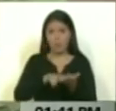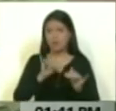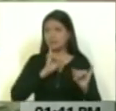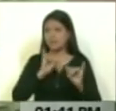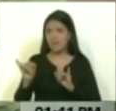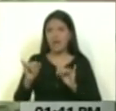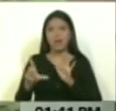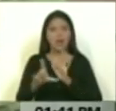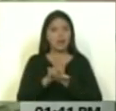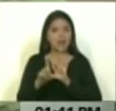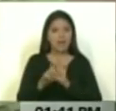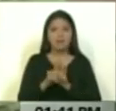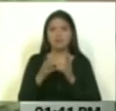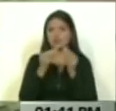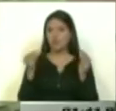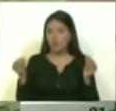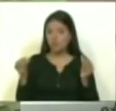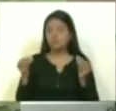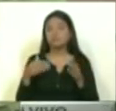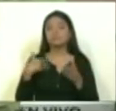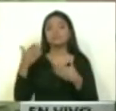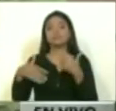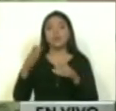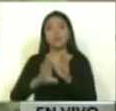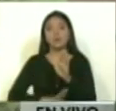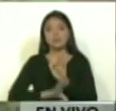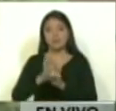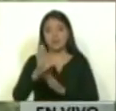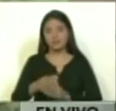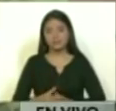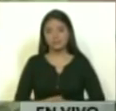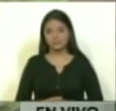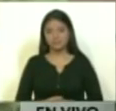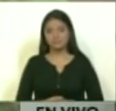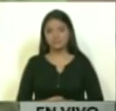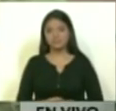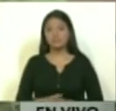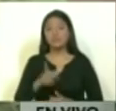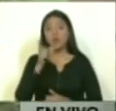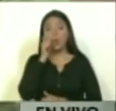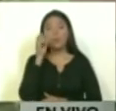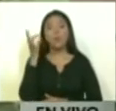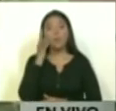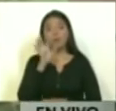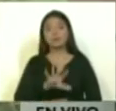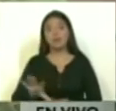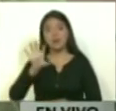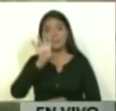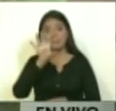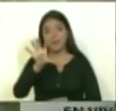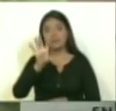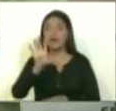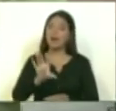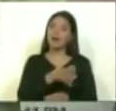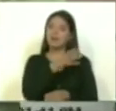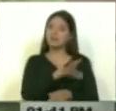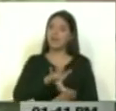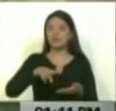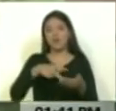legal. Así que vamos avanzando, muchachos, muchachas, hombres, mujeres de la patria. Cantando y